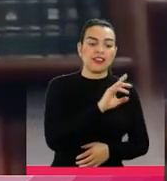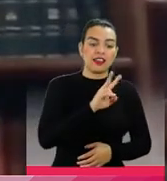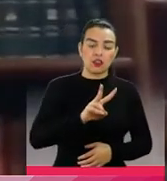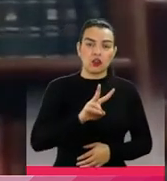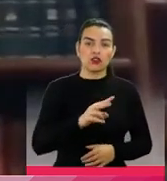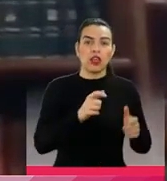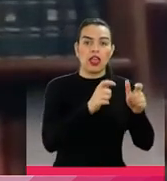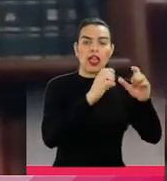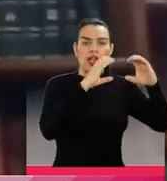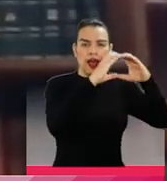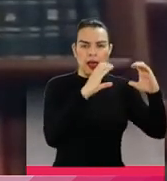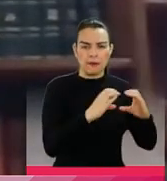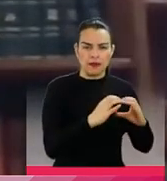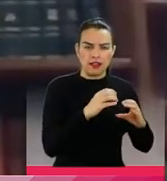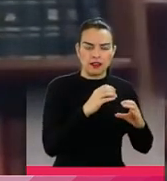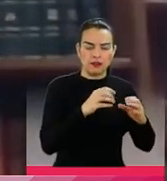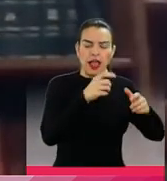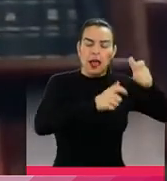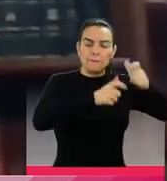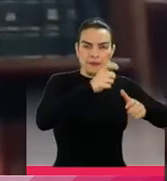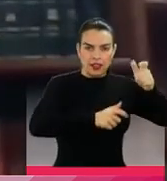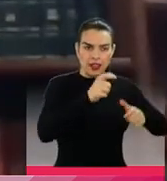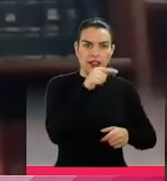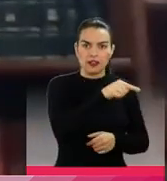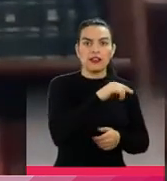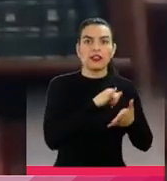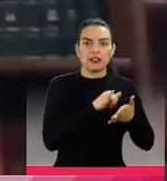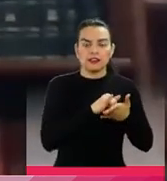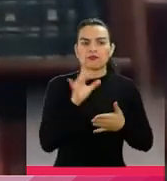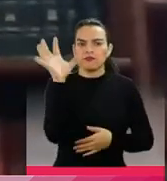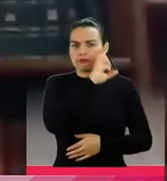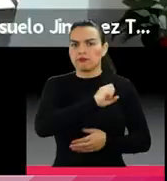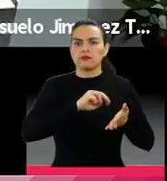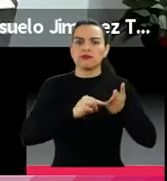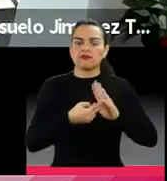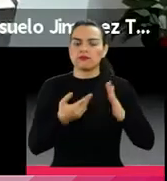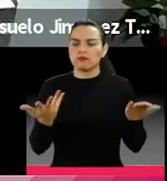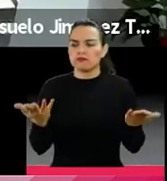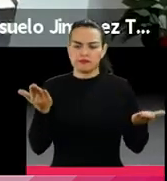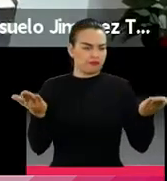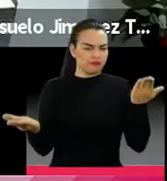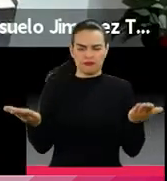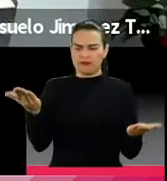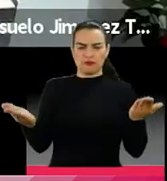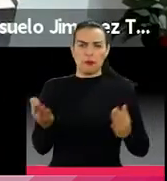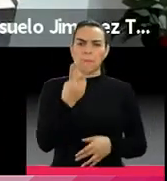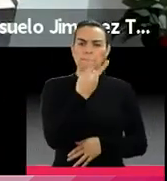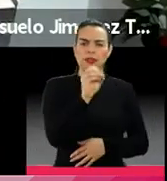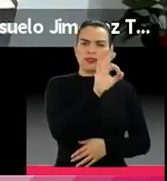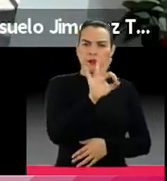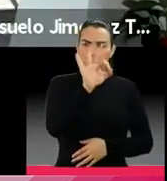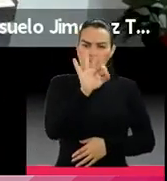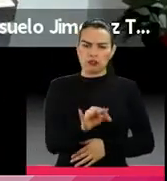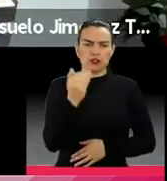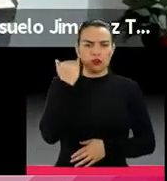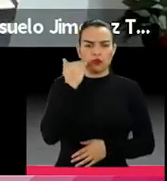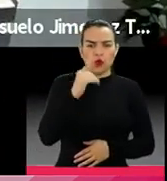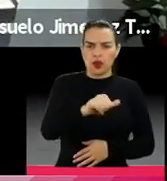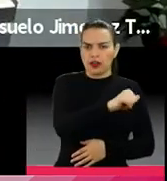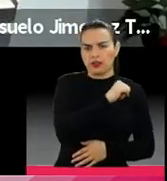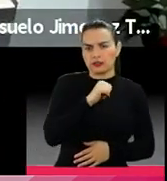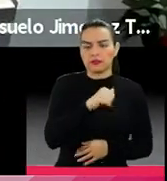esto significa que somos menos del 20 por ciento del total comunicaciones en tiempo de crisis oferta